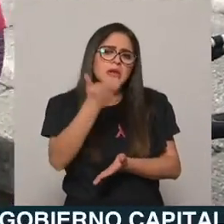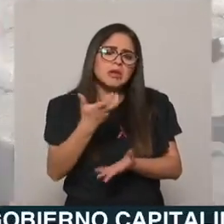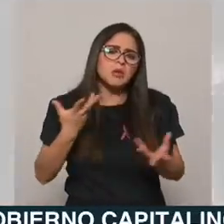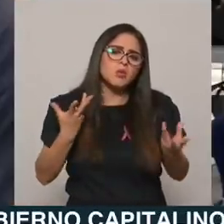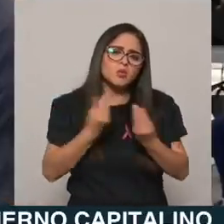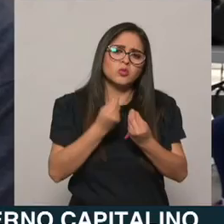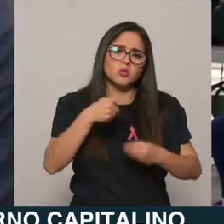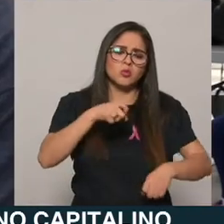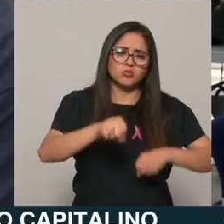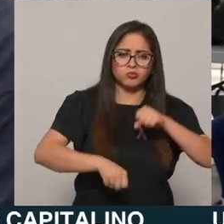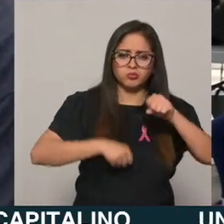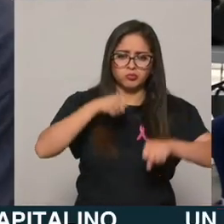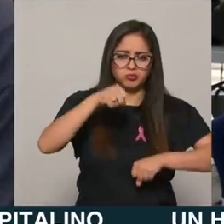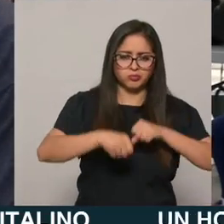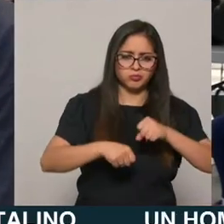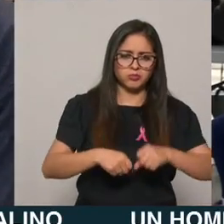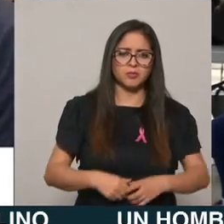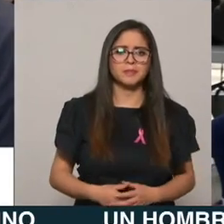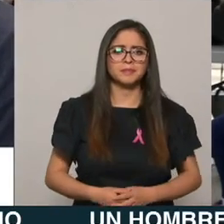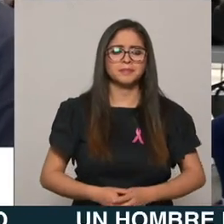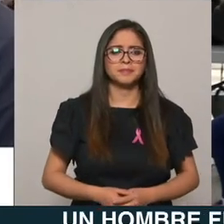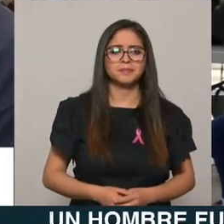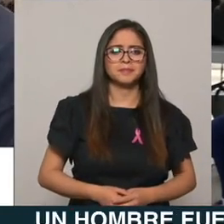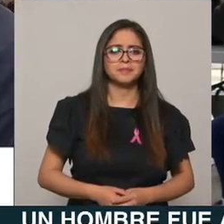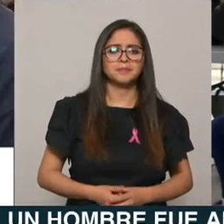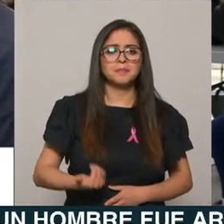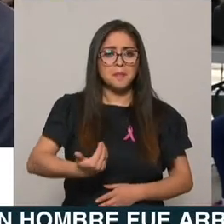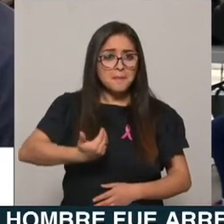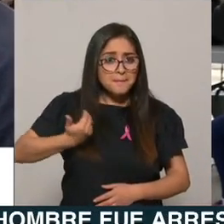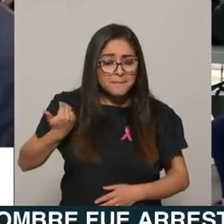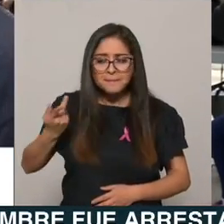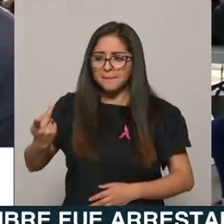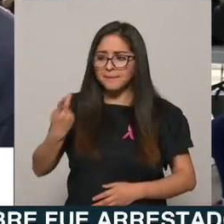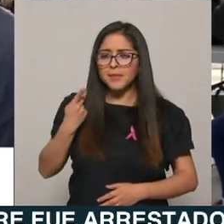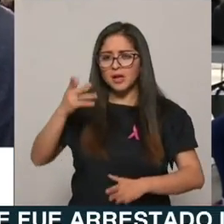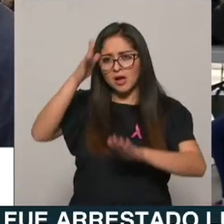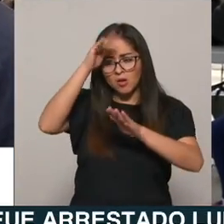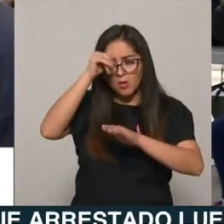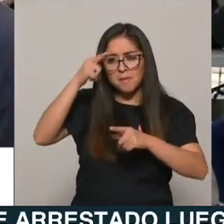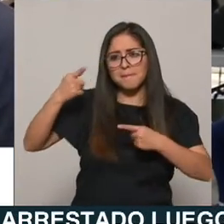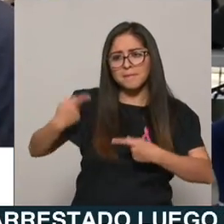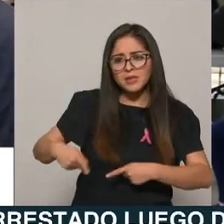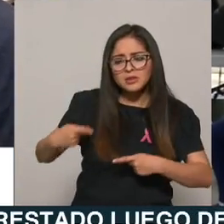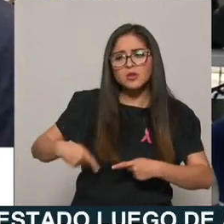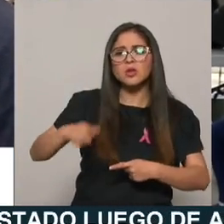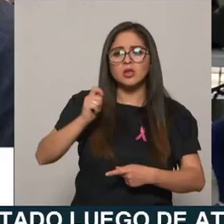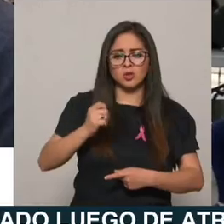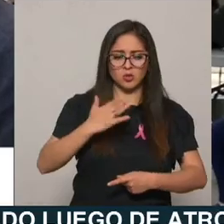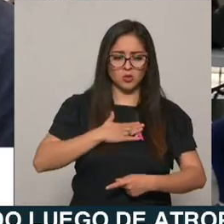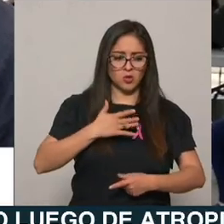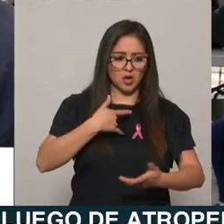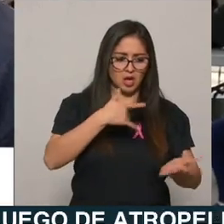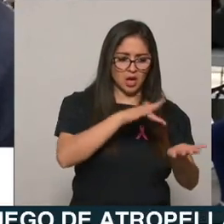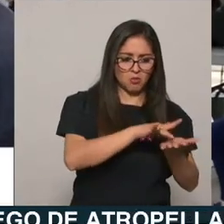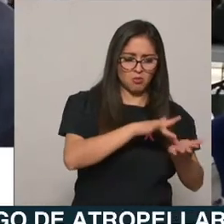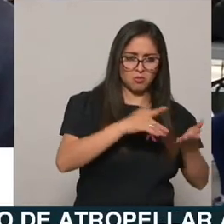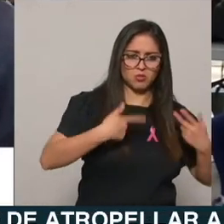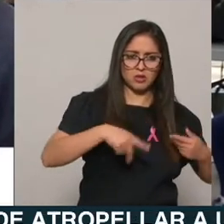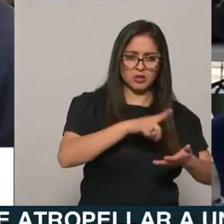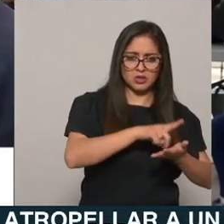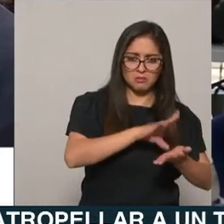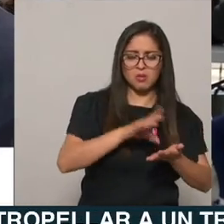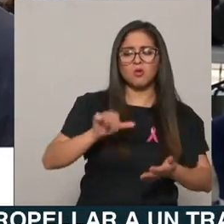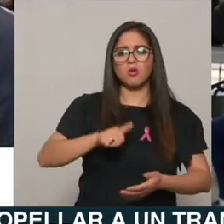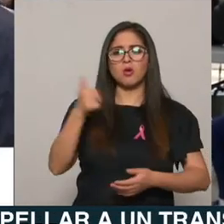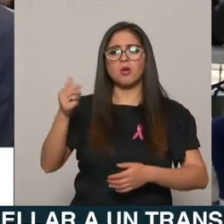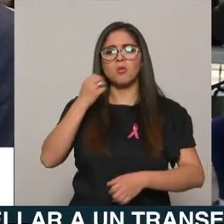bicicleta. Nos ponemos de acuerdo aquí antes de salir hasta dónde queremos ir, tanto beneficiario como voluntario. Y de aquí pues ya